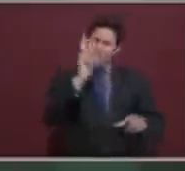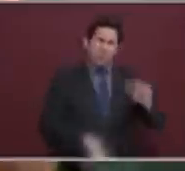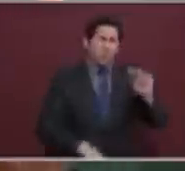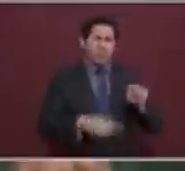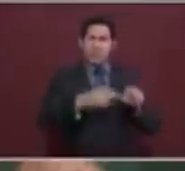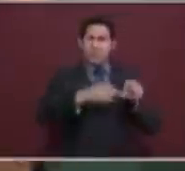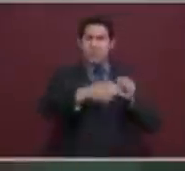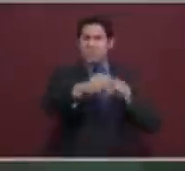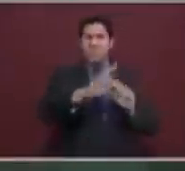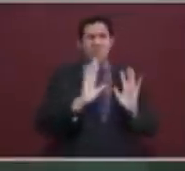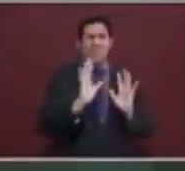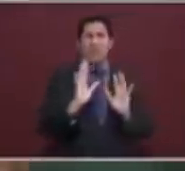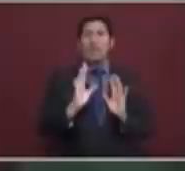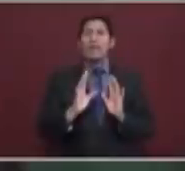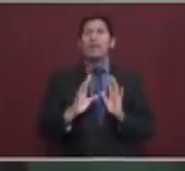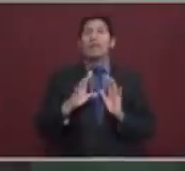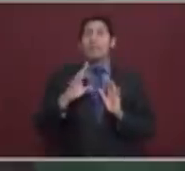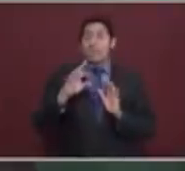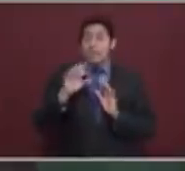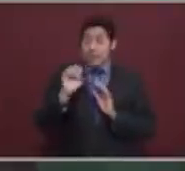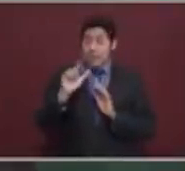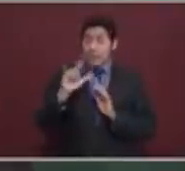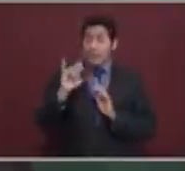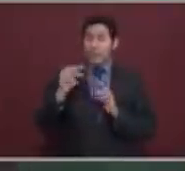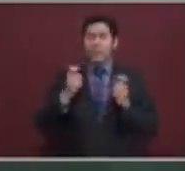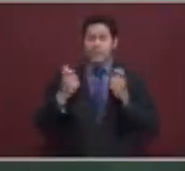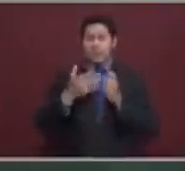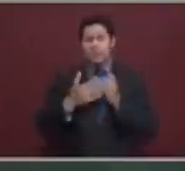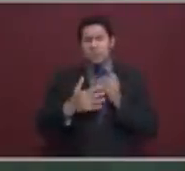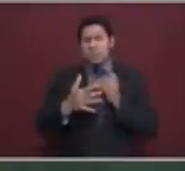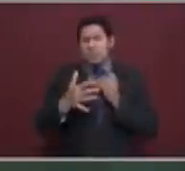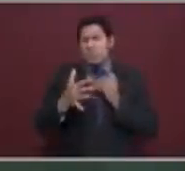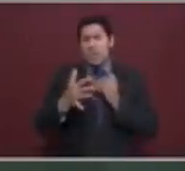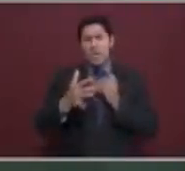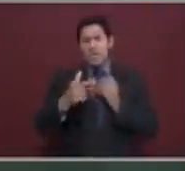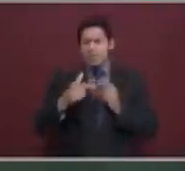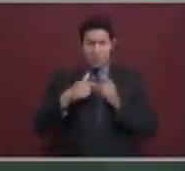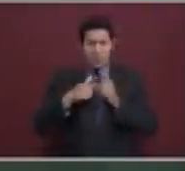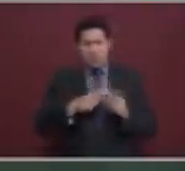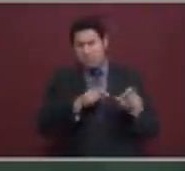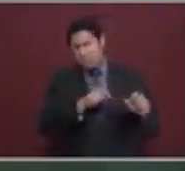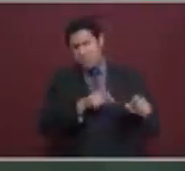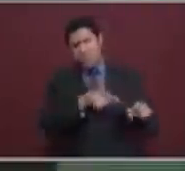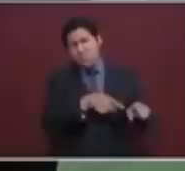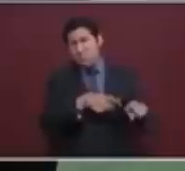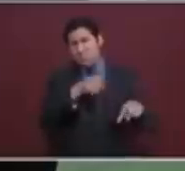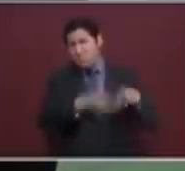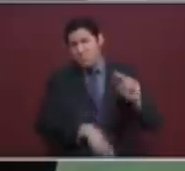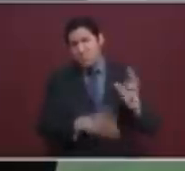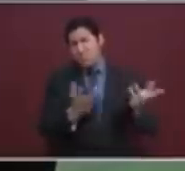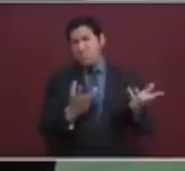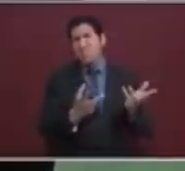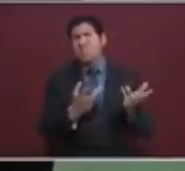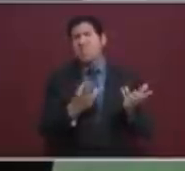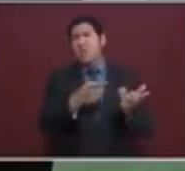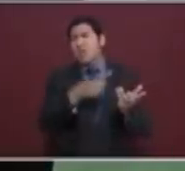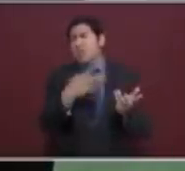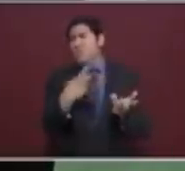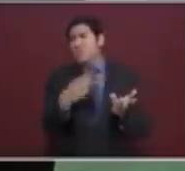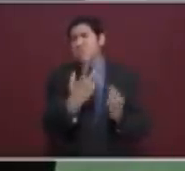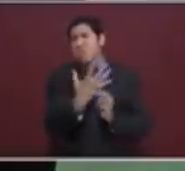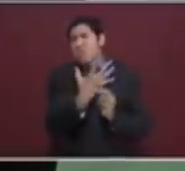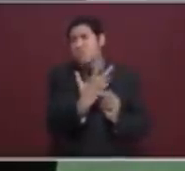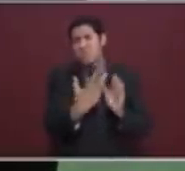y de salinas para acá se mantiene este una política